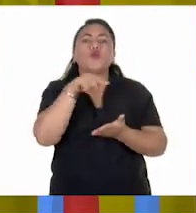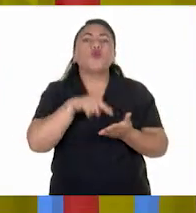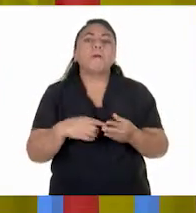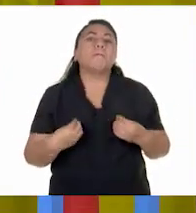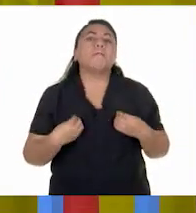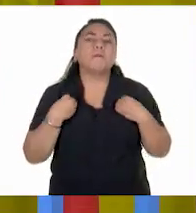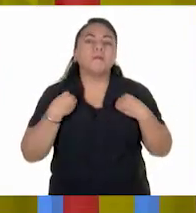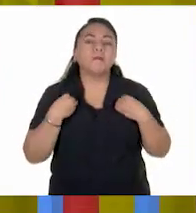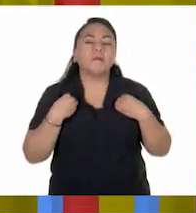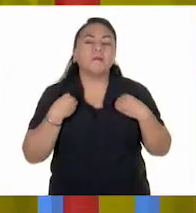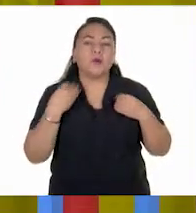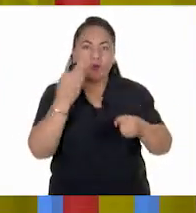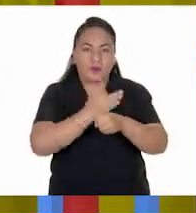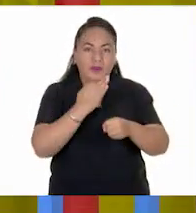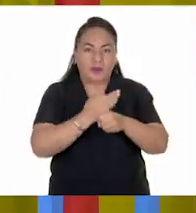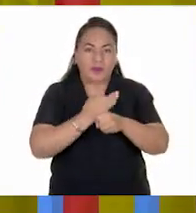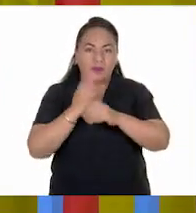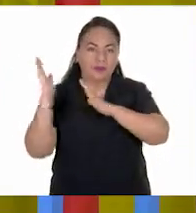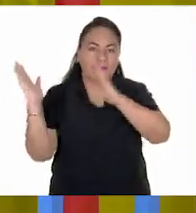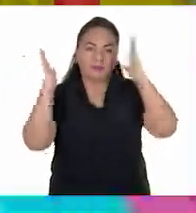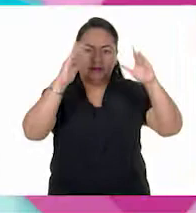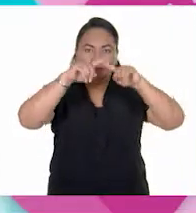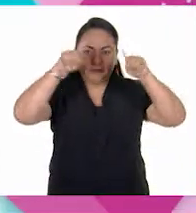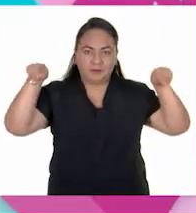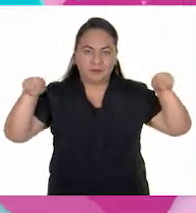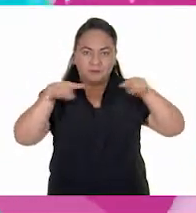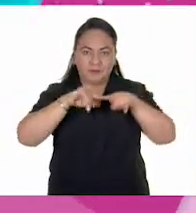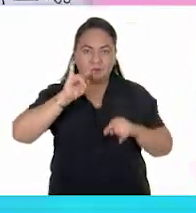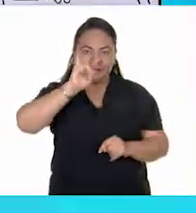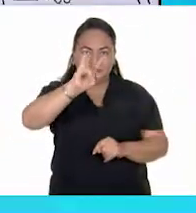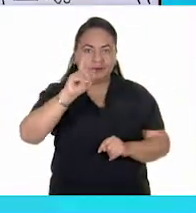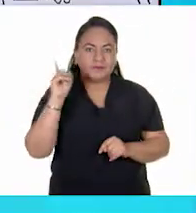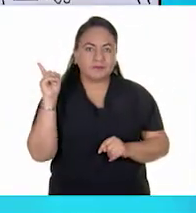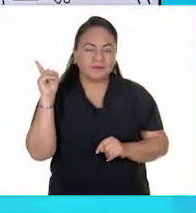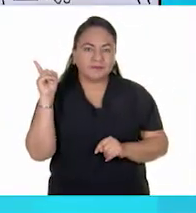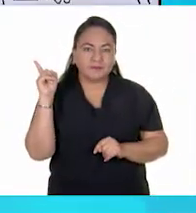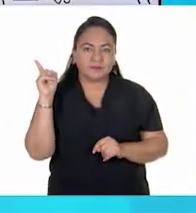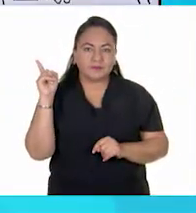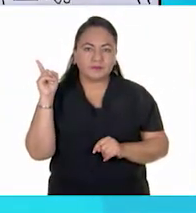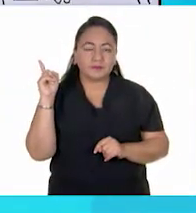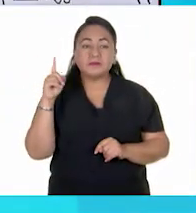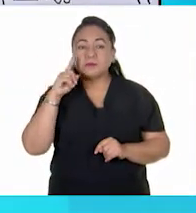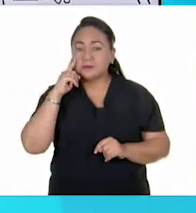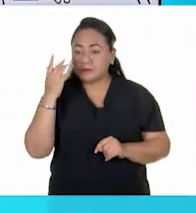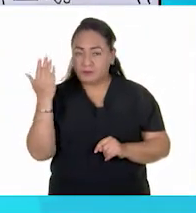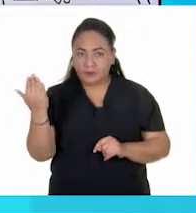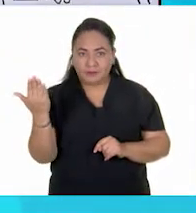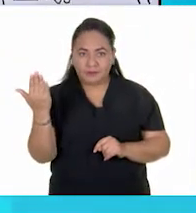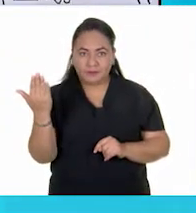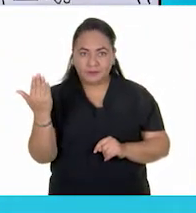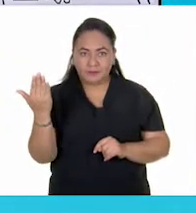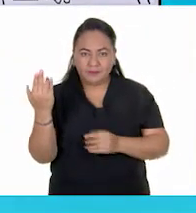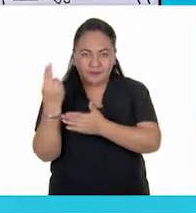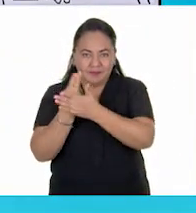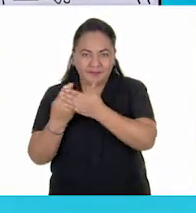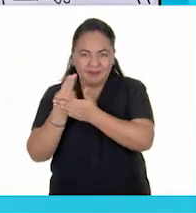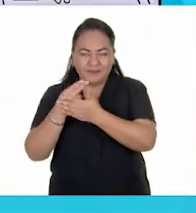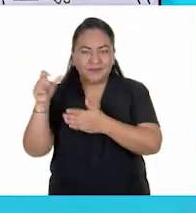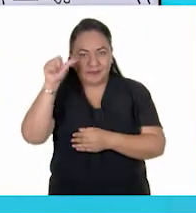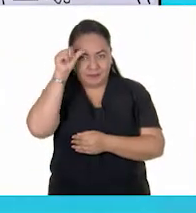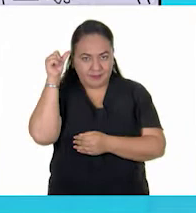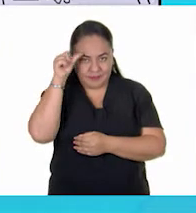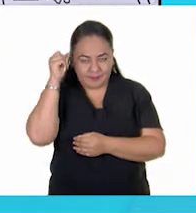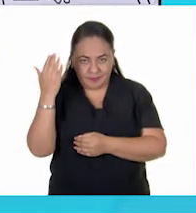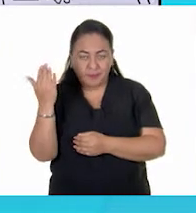vive, que es el que tenemos en nuestro pizarrón. Pili, ¿se parece el croquis que hizo Axel con el de